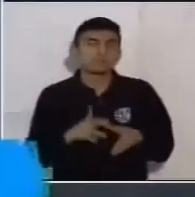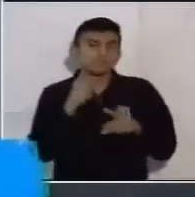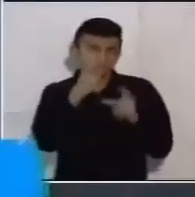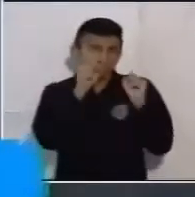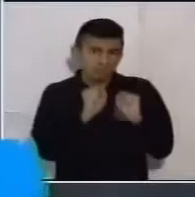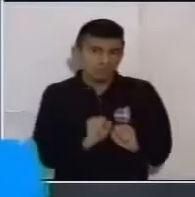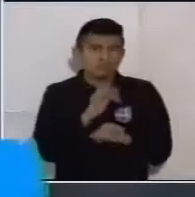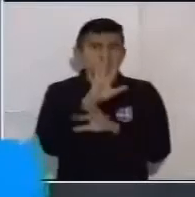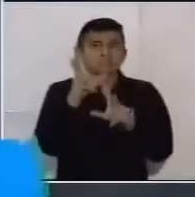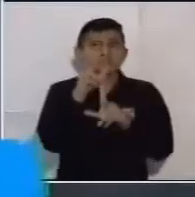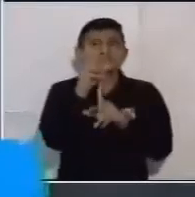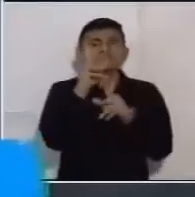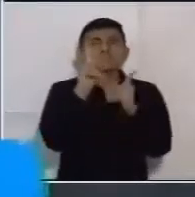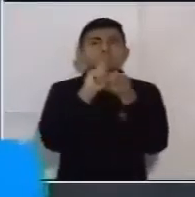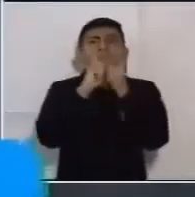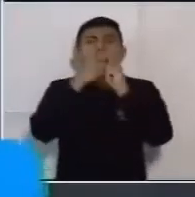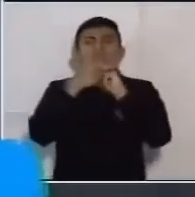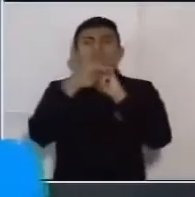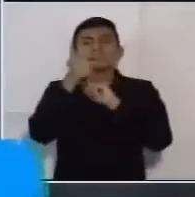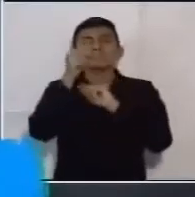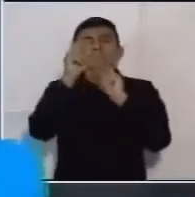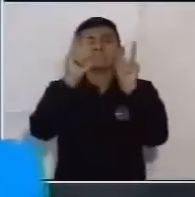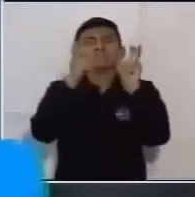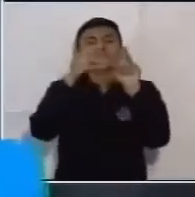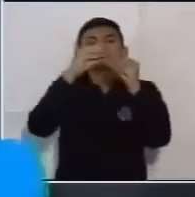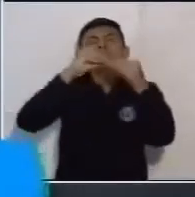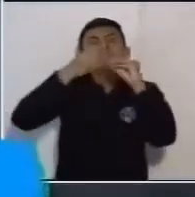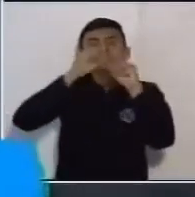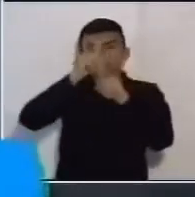Sustituir los valores.